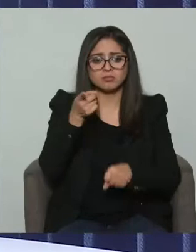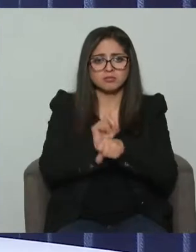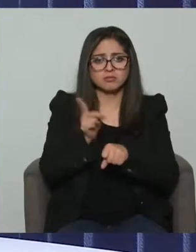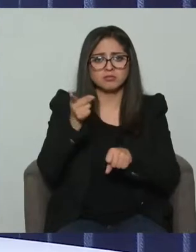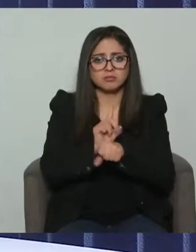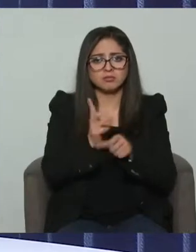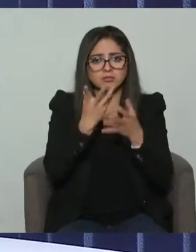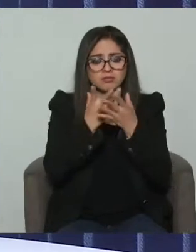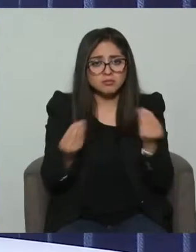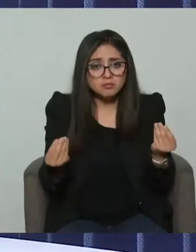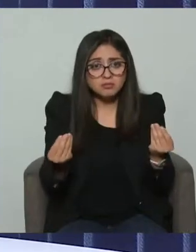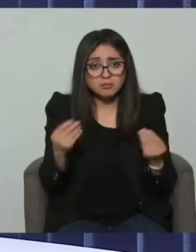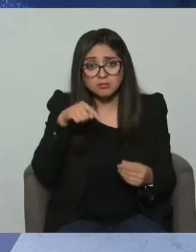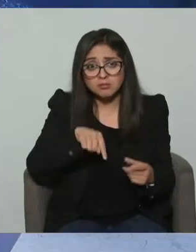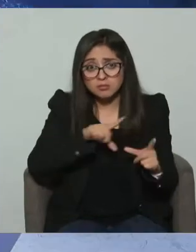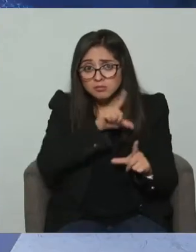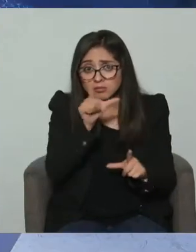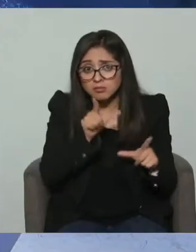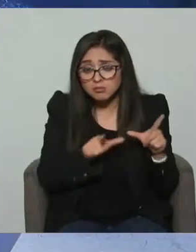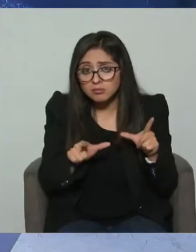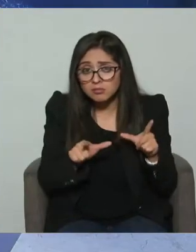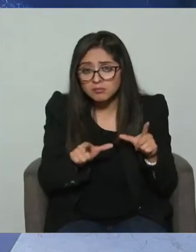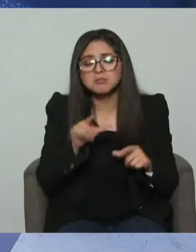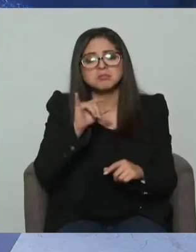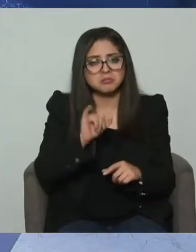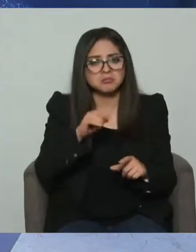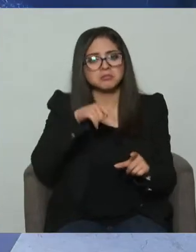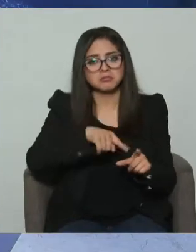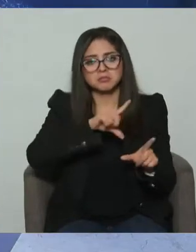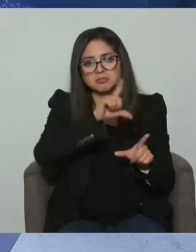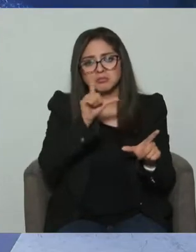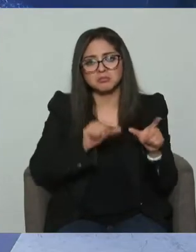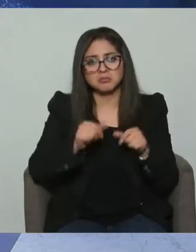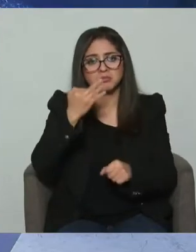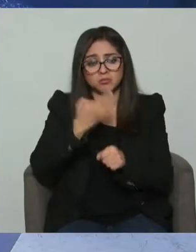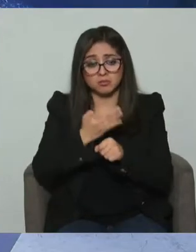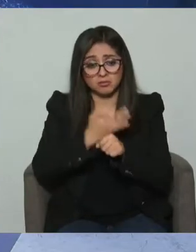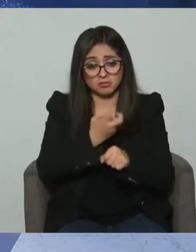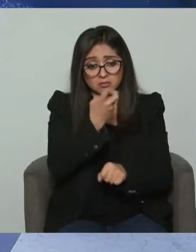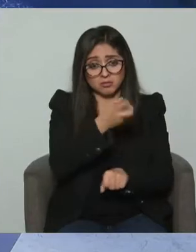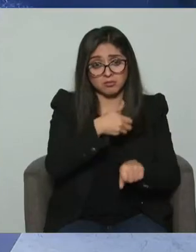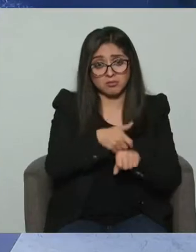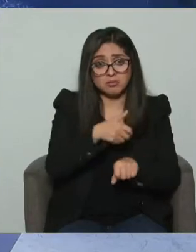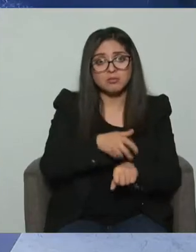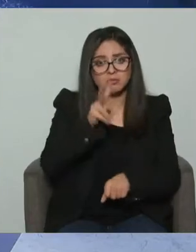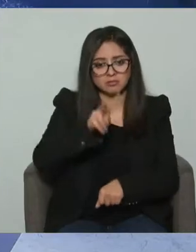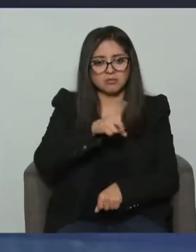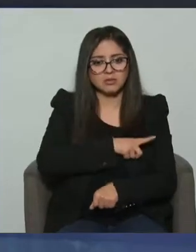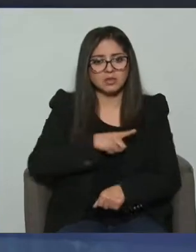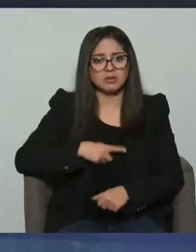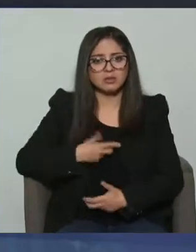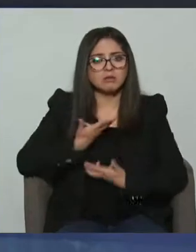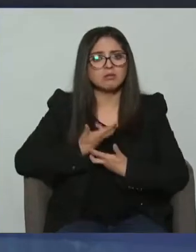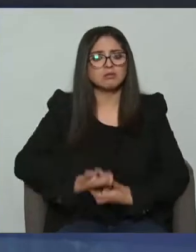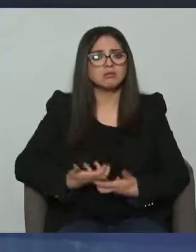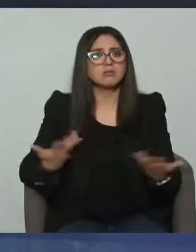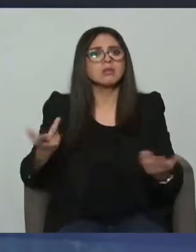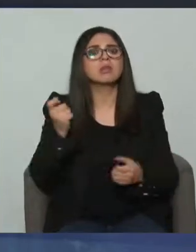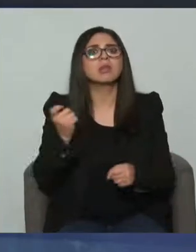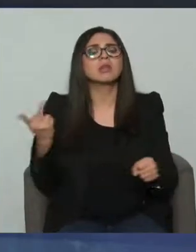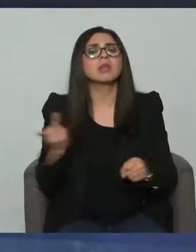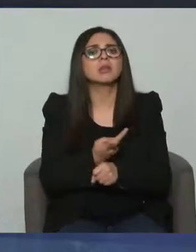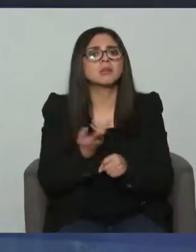diariamente. Nos debía, ¿a nivel nacional? A nivel nacional. Nos debía de alarmar, claro, porque finalmente son vidas. Sabemos